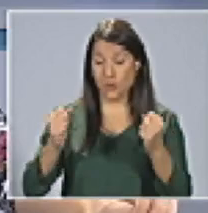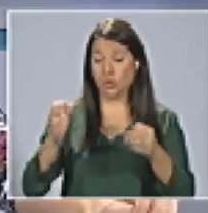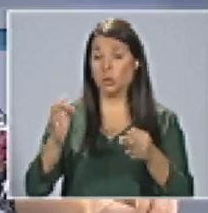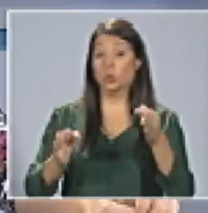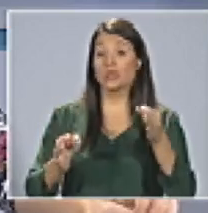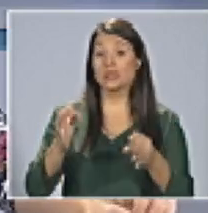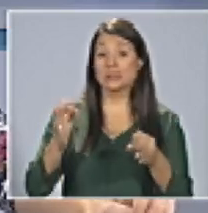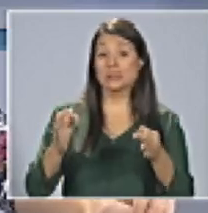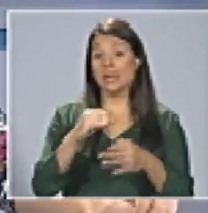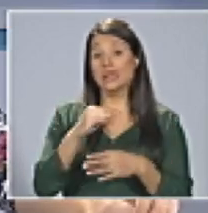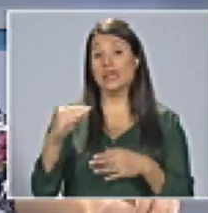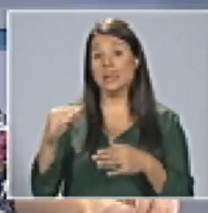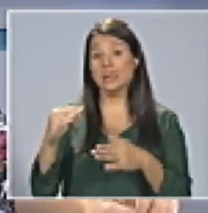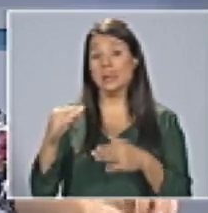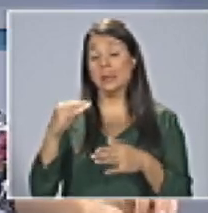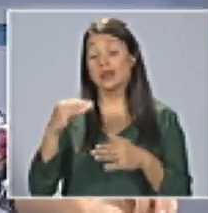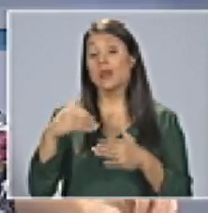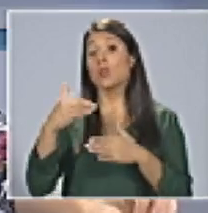eventualmente